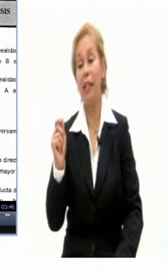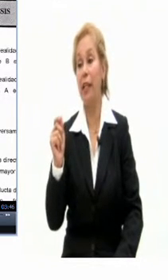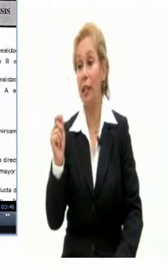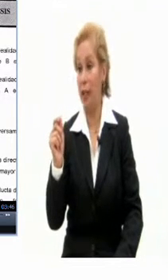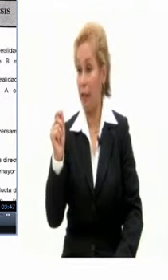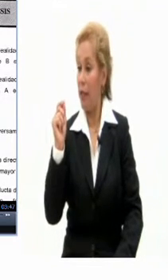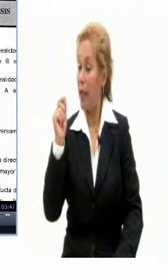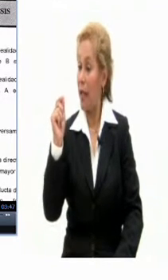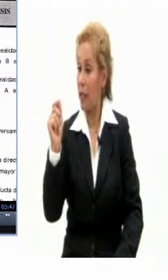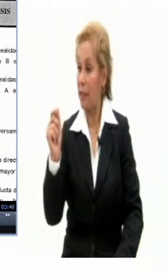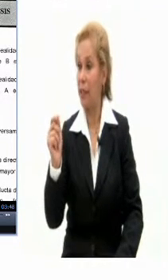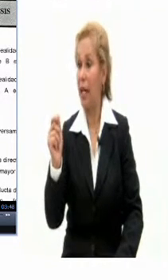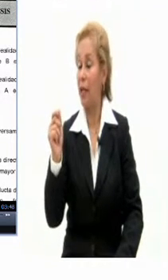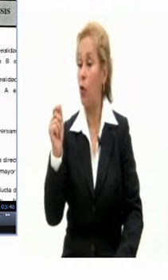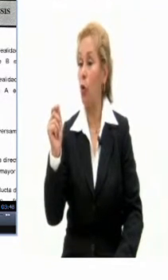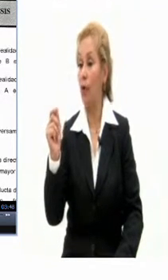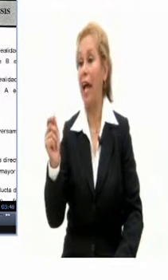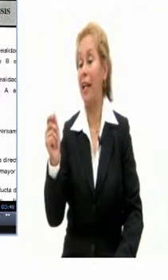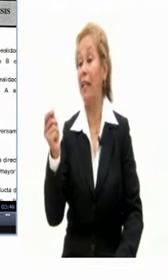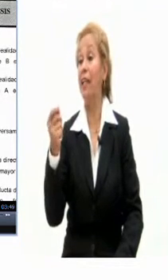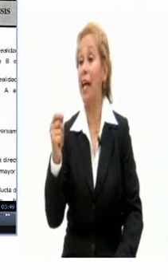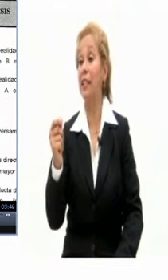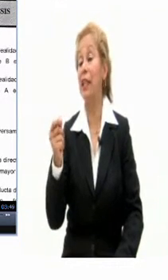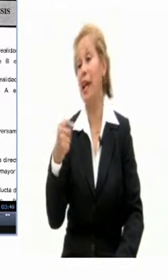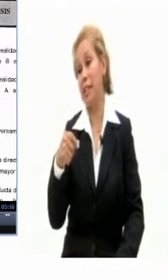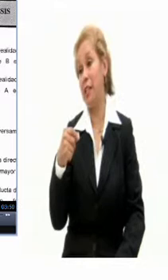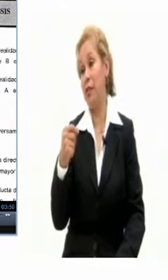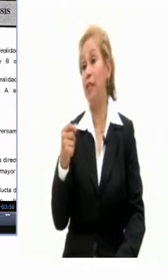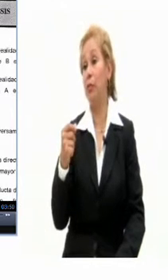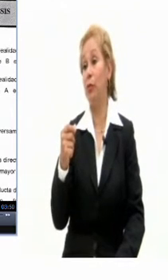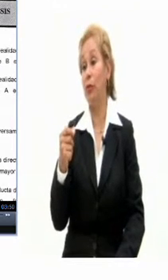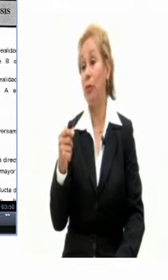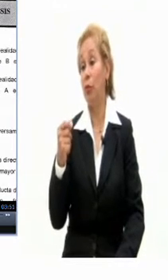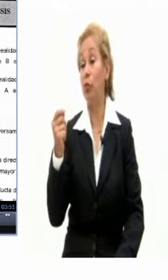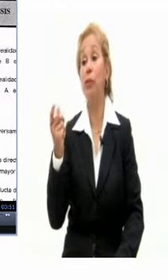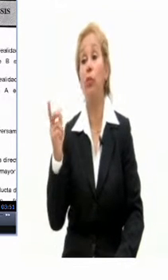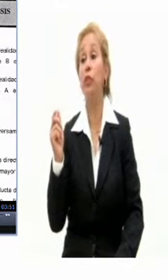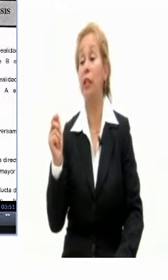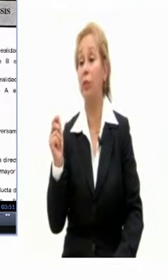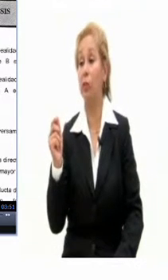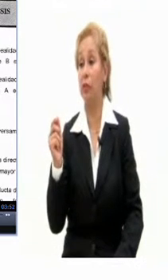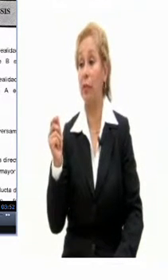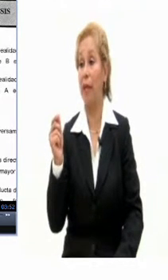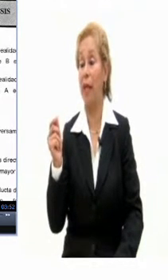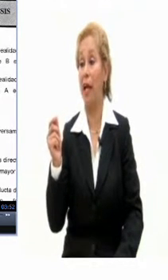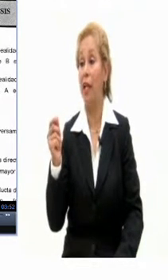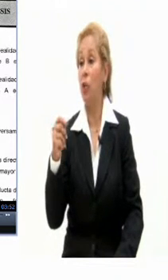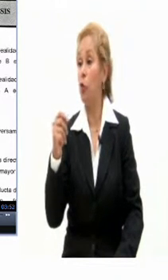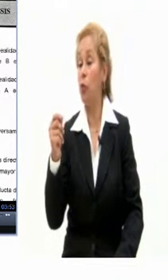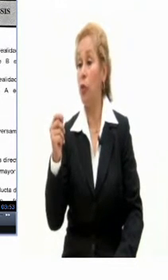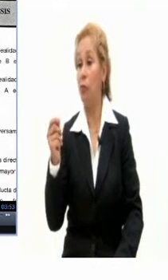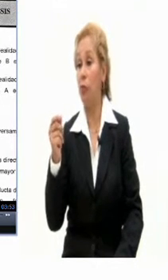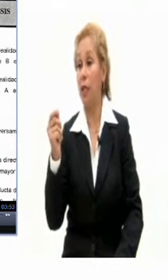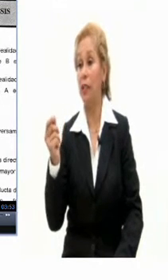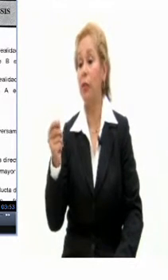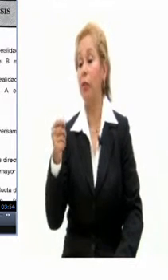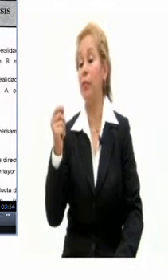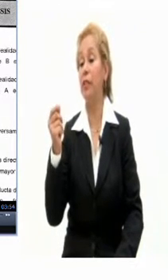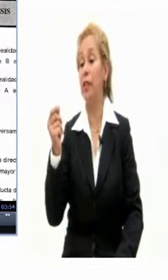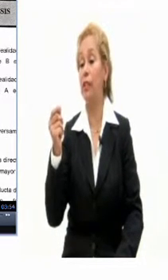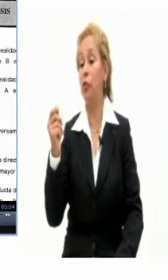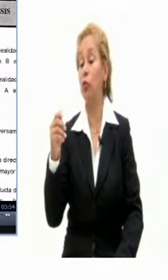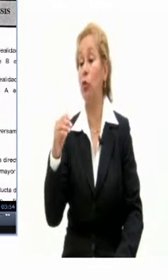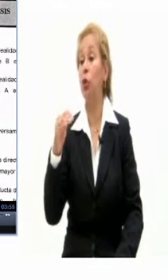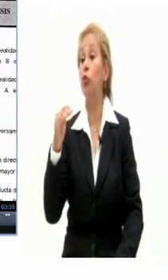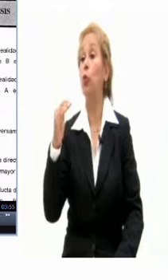usted tiene que alcanzar, lograr y dársela a sí mismo. Por eso hay mucha responsabilidad. No podemos